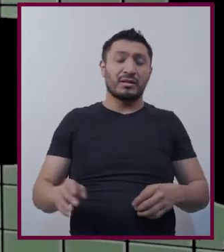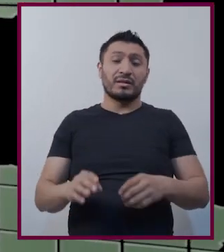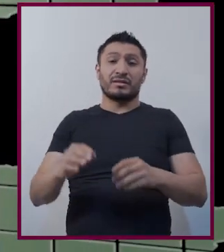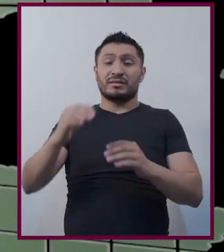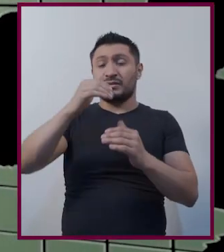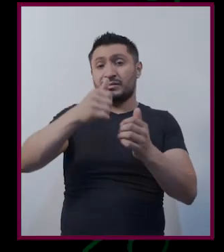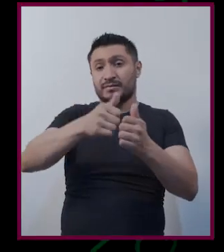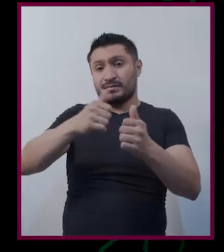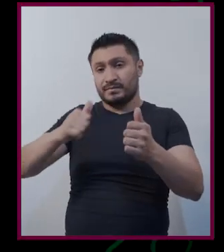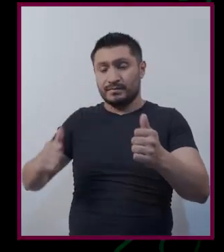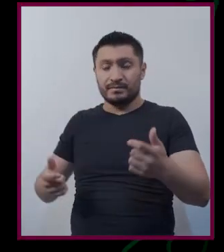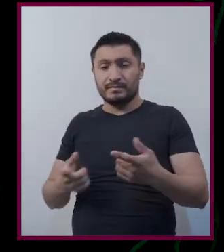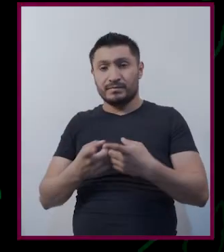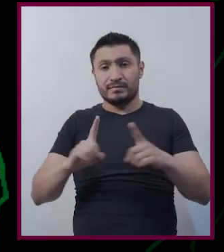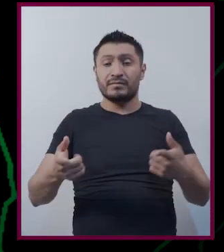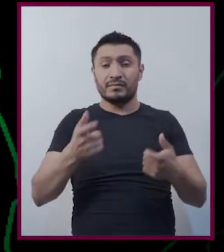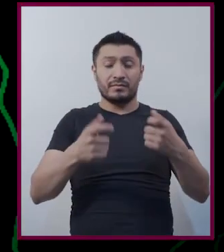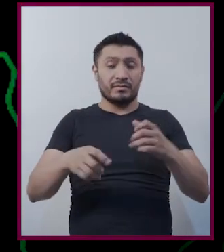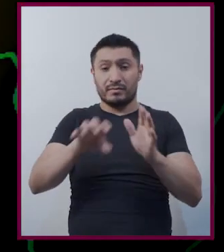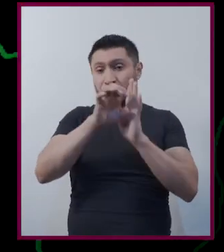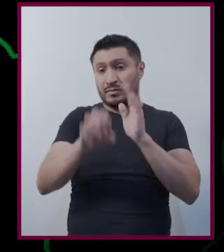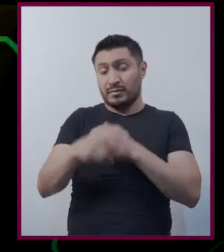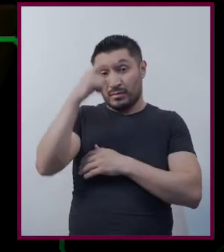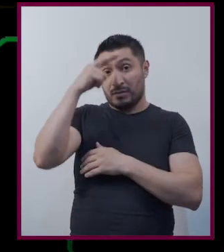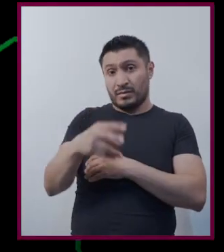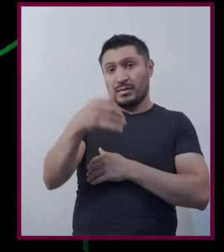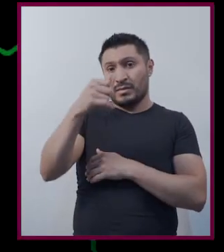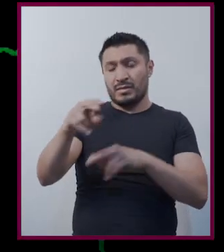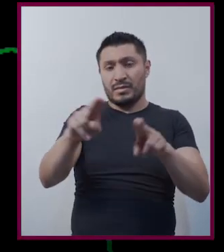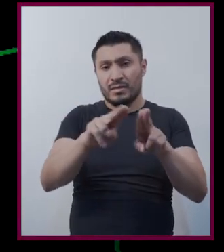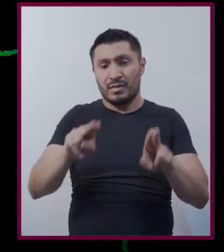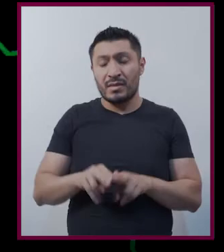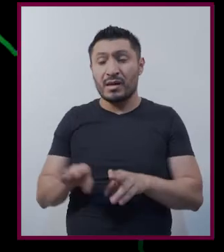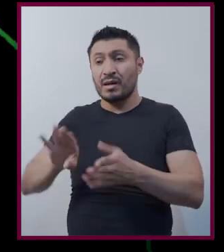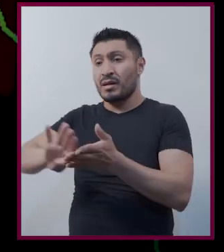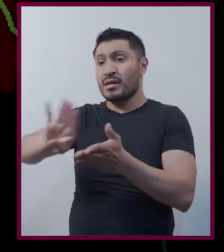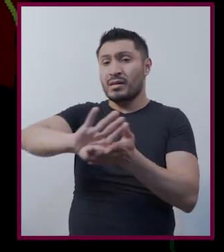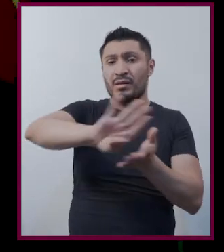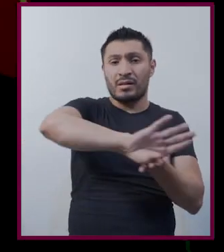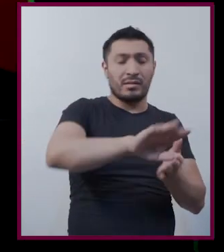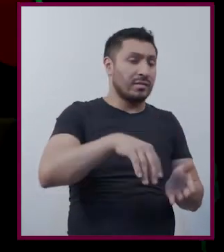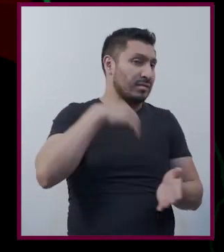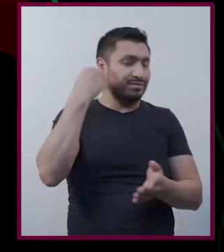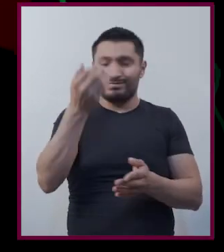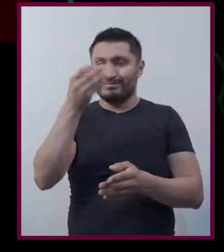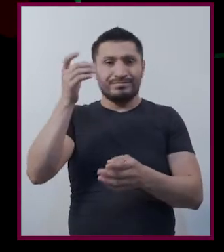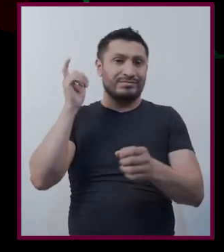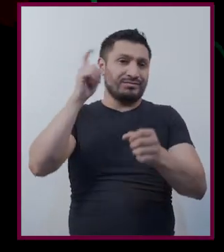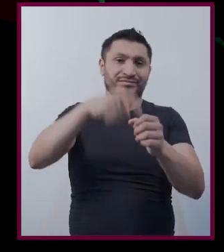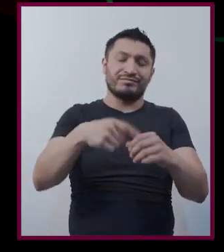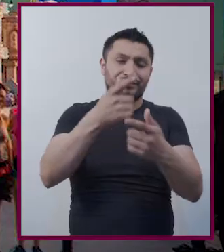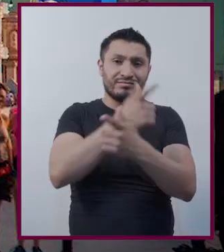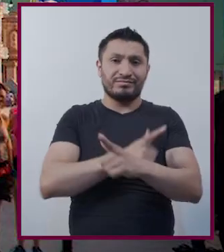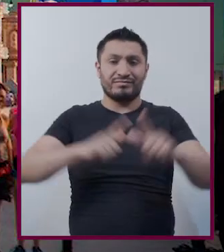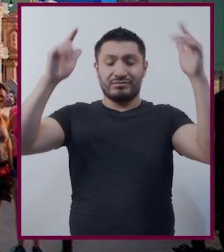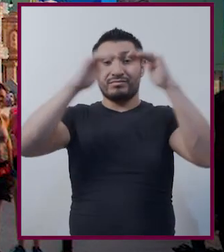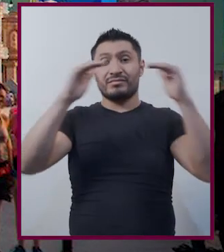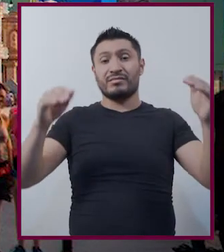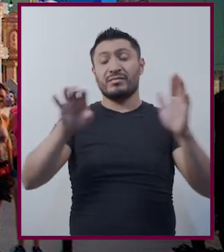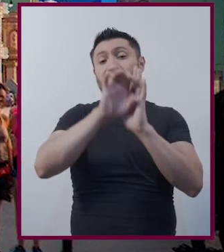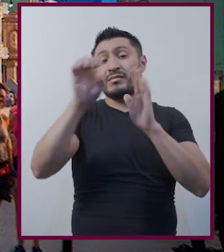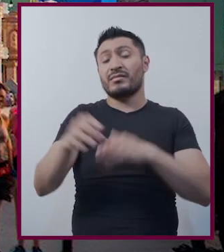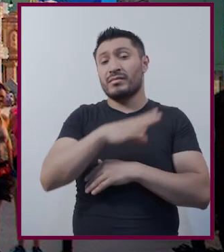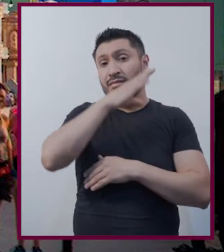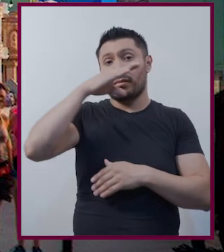desarrollo económico, como el nuestro, y las naciones aisladas que no han querido acomodarse a la democracia liberal, como Cuba.